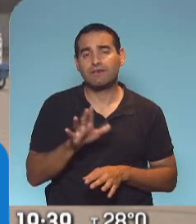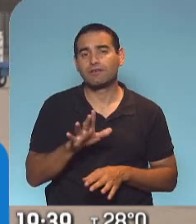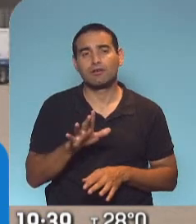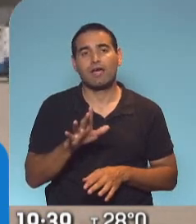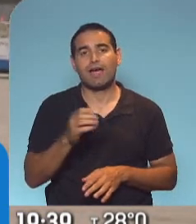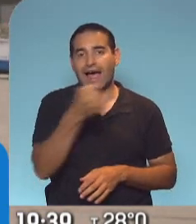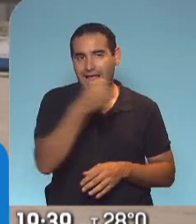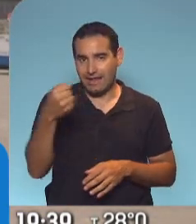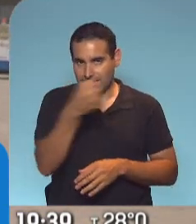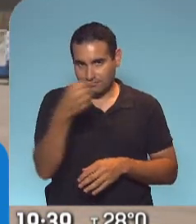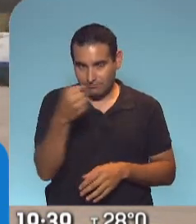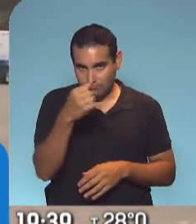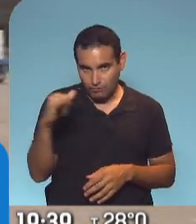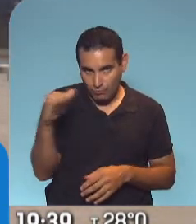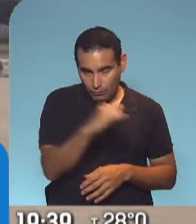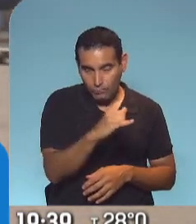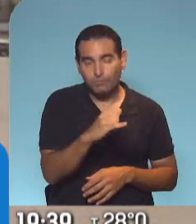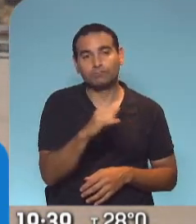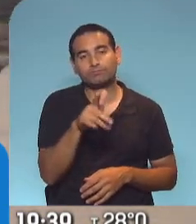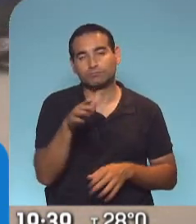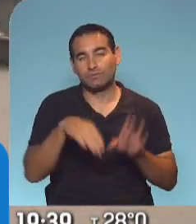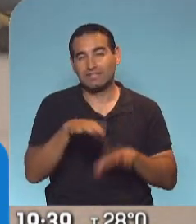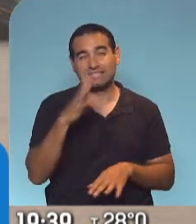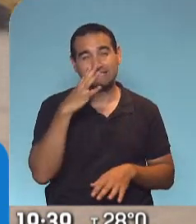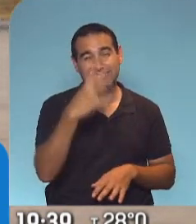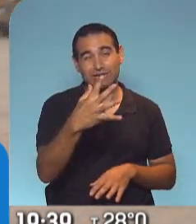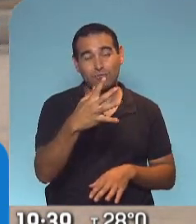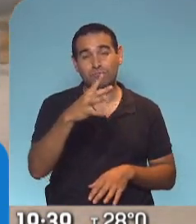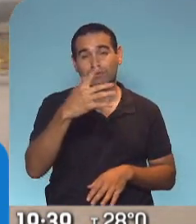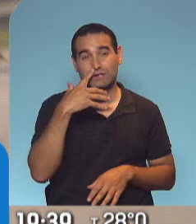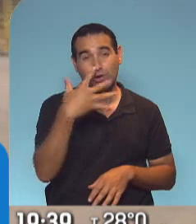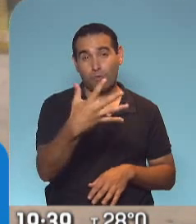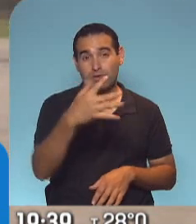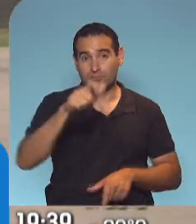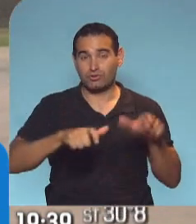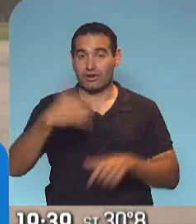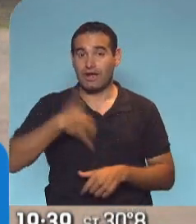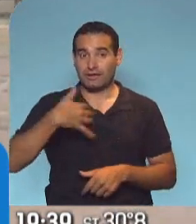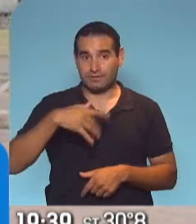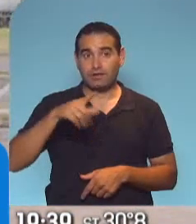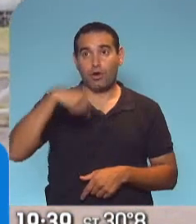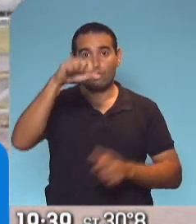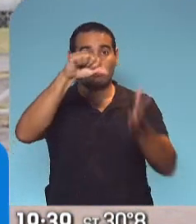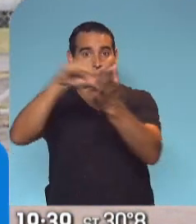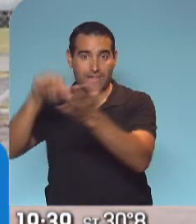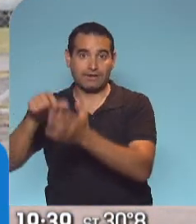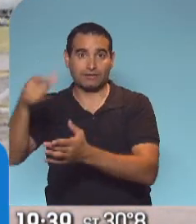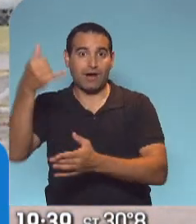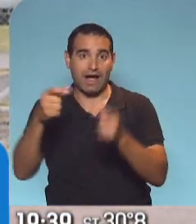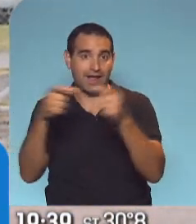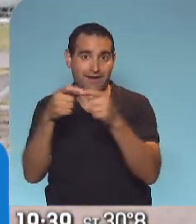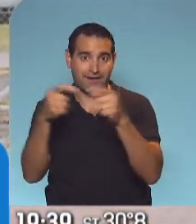con Aerolíneas Argentinas, sí. Que son más de 5.000 argentinos que están en el exterior, que uh-huh. tienen tickets de